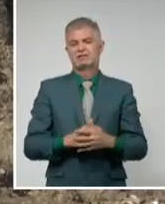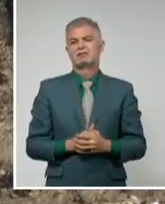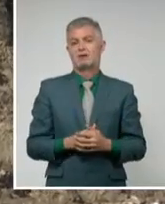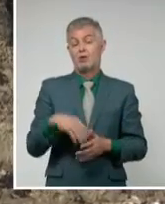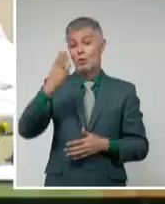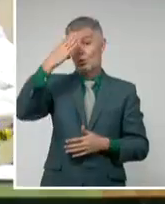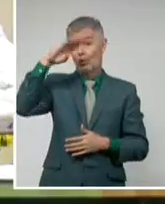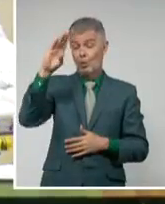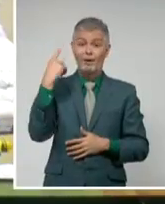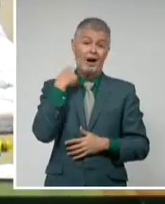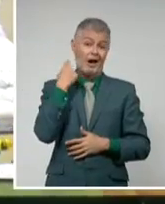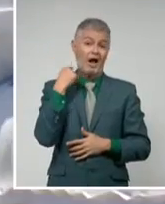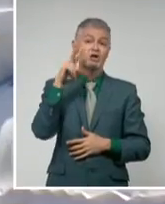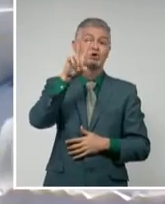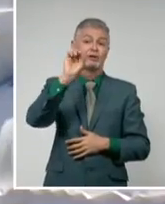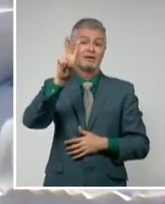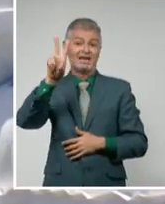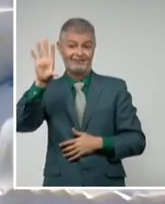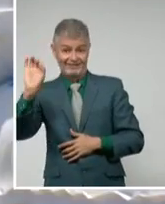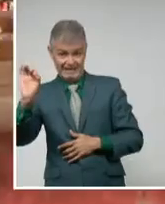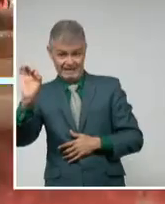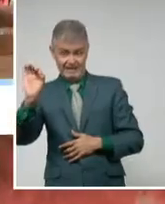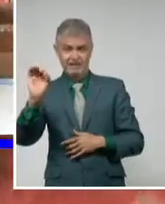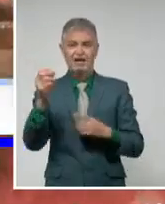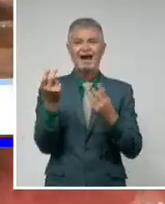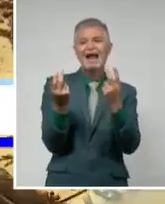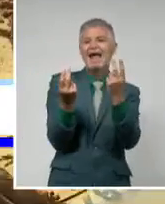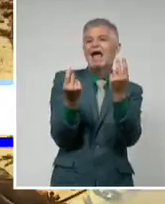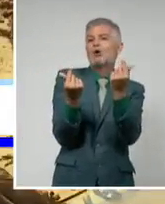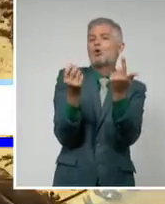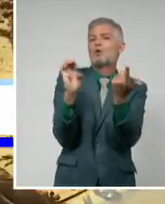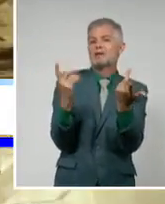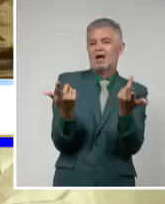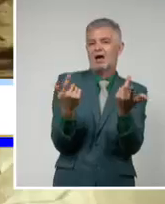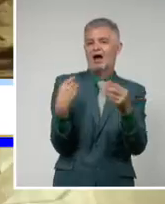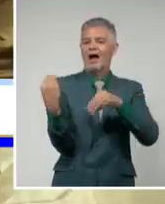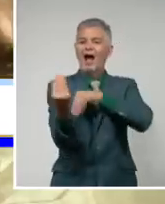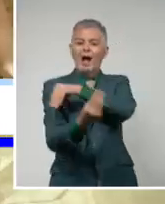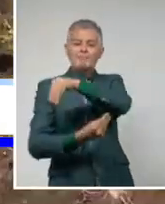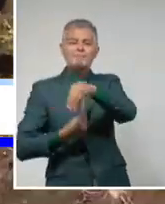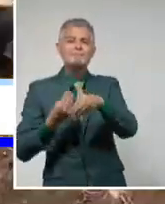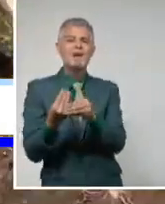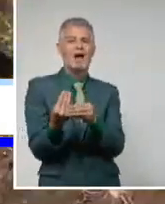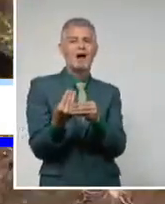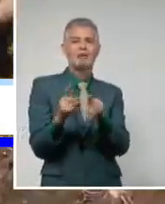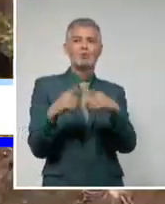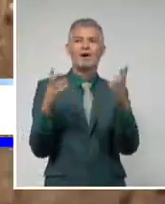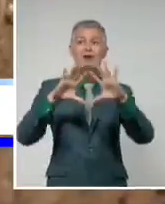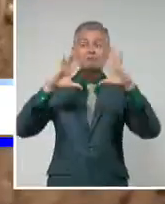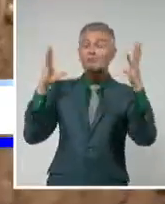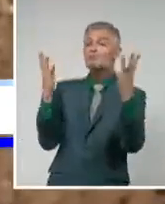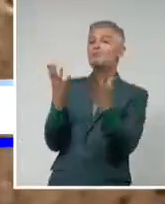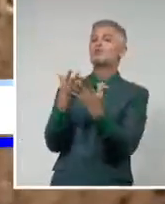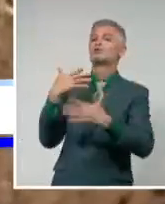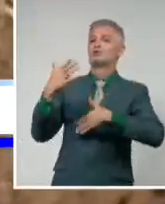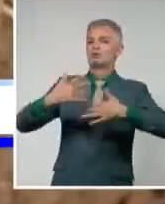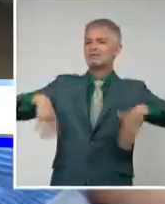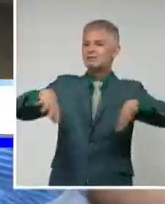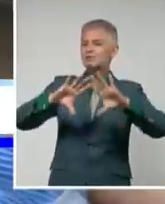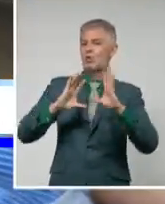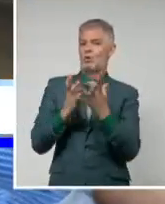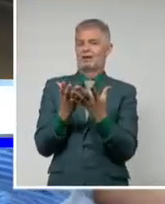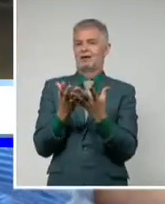Cuba 2020. Transformar la economía ante un desafiante escenario global es el inmenso reto que tiene por delante la